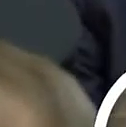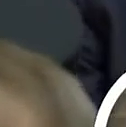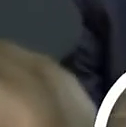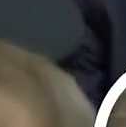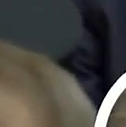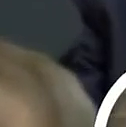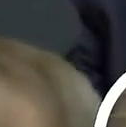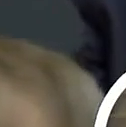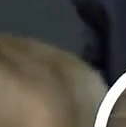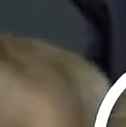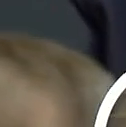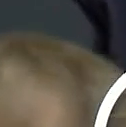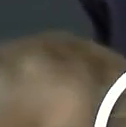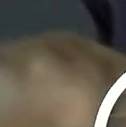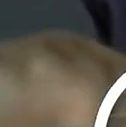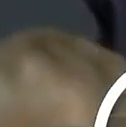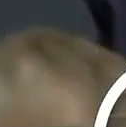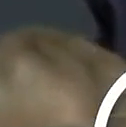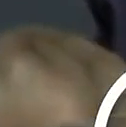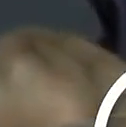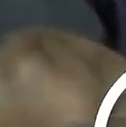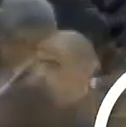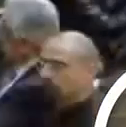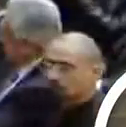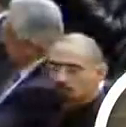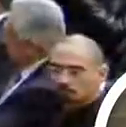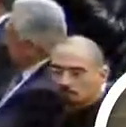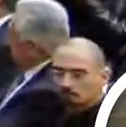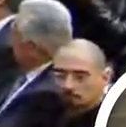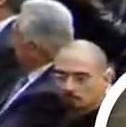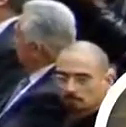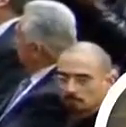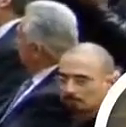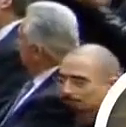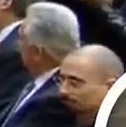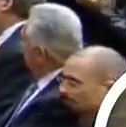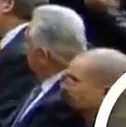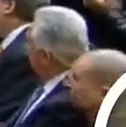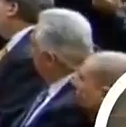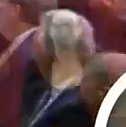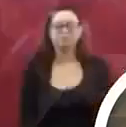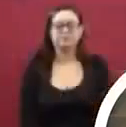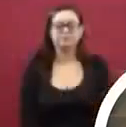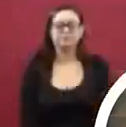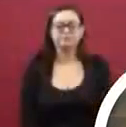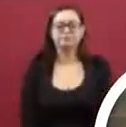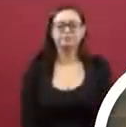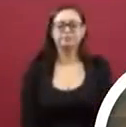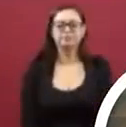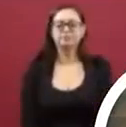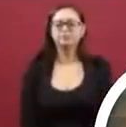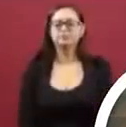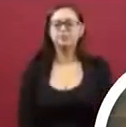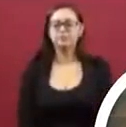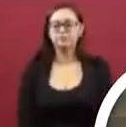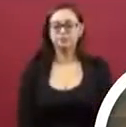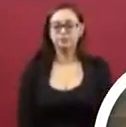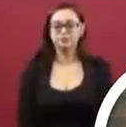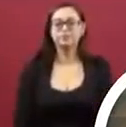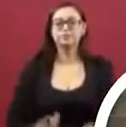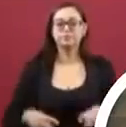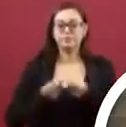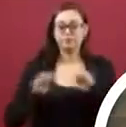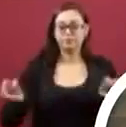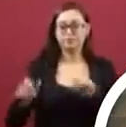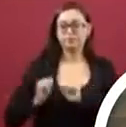sí. Entonces, la cuestión de los mensajes económicos no creo que son positivos porque hemos visto indicadores en el sentido de que pues